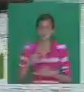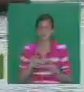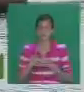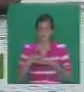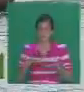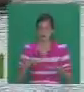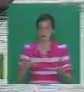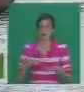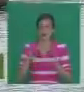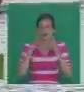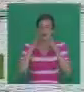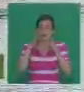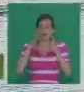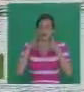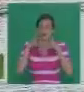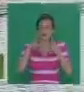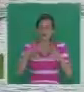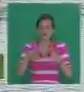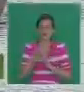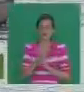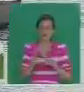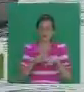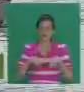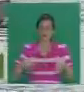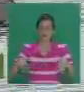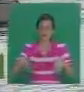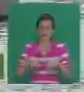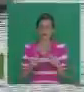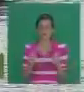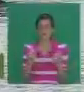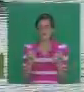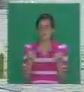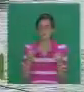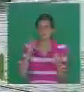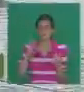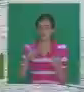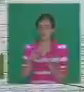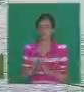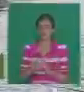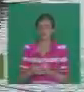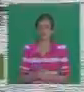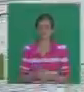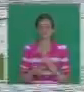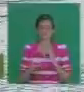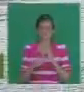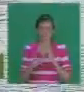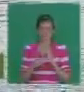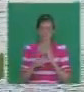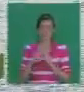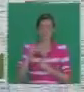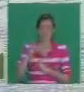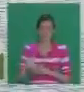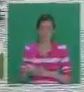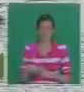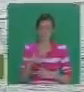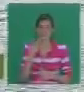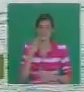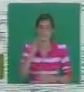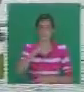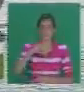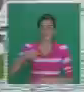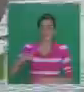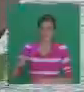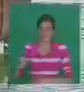un asesoramiento en el sector financiero y de manera técnica. Y también a las personas